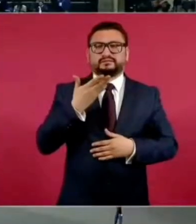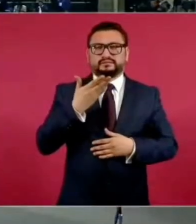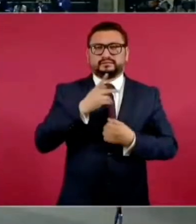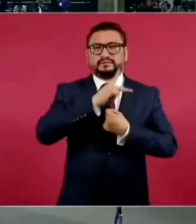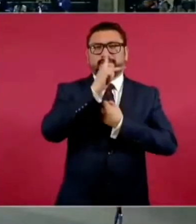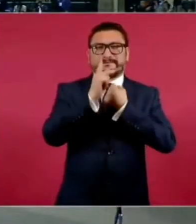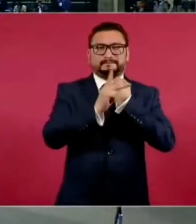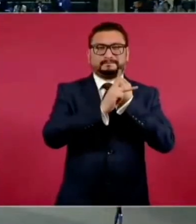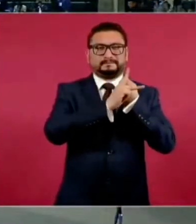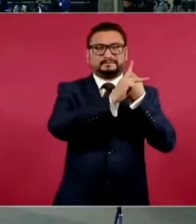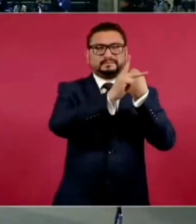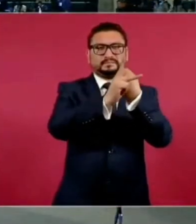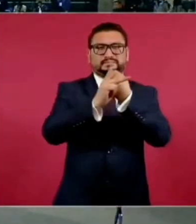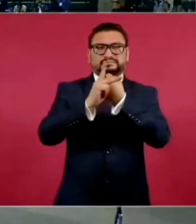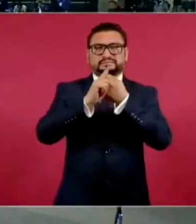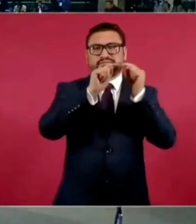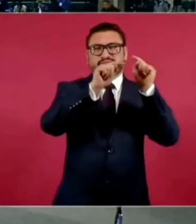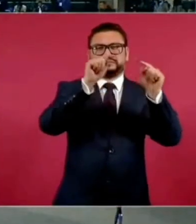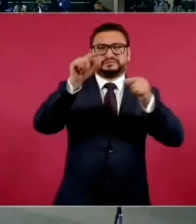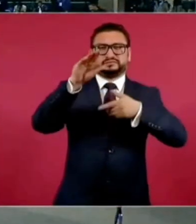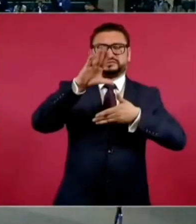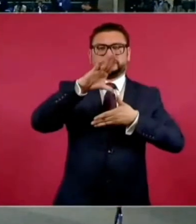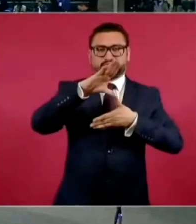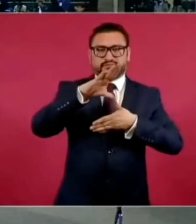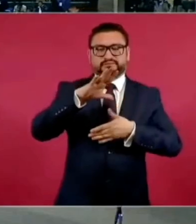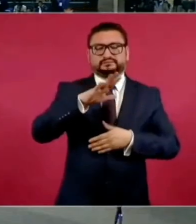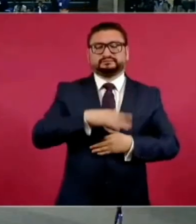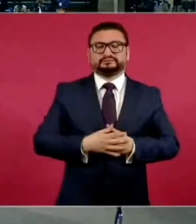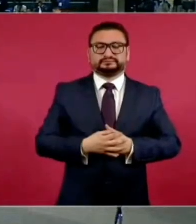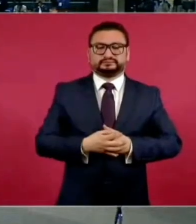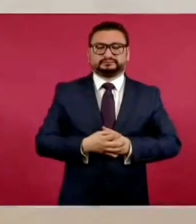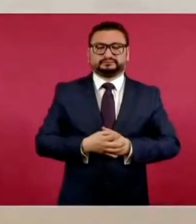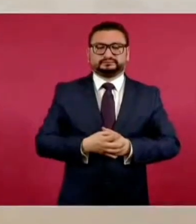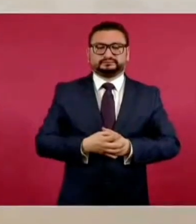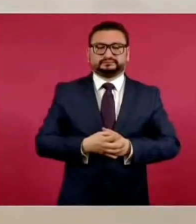los países de América,